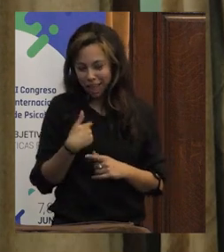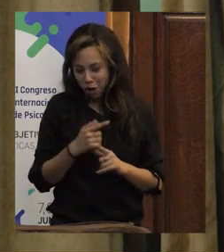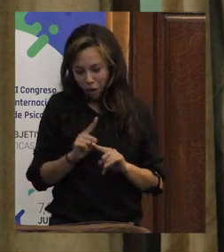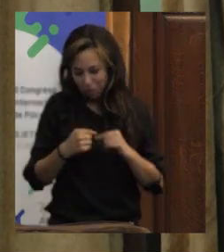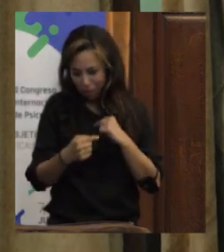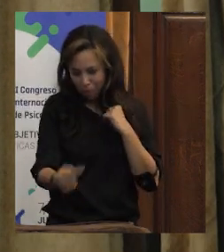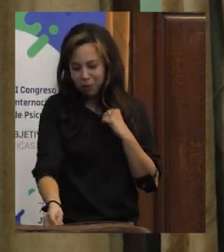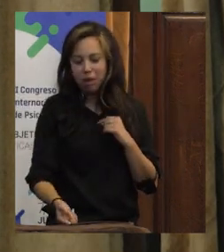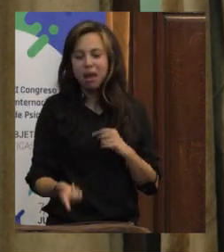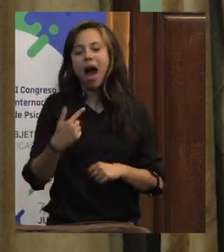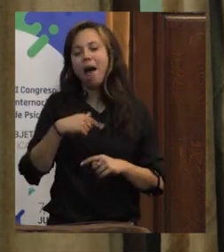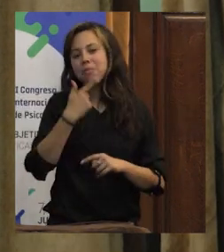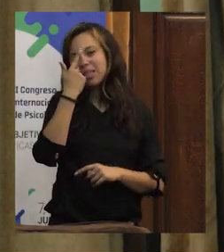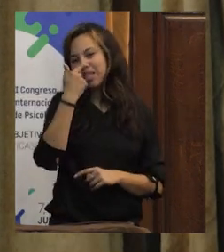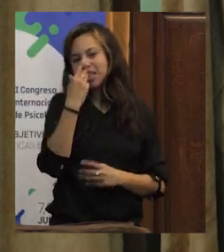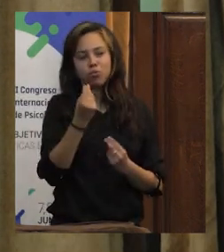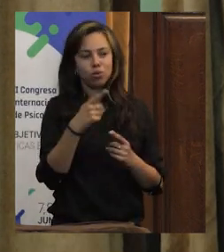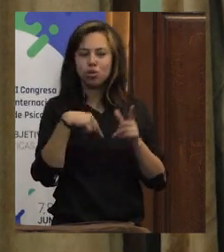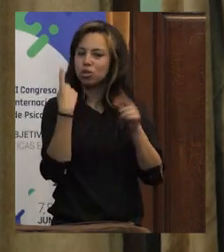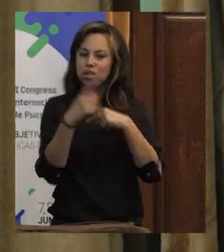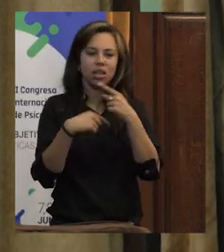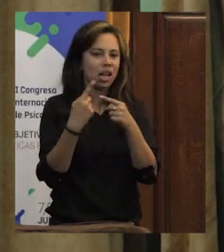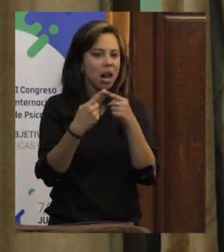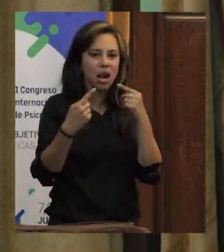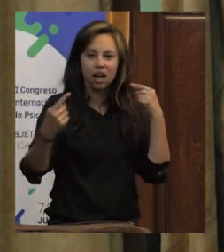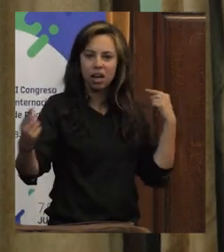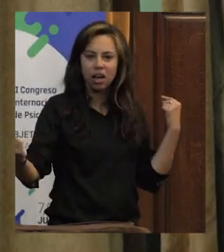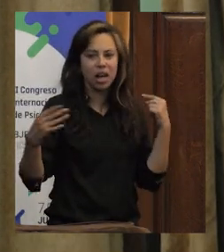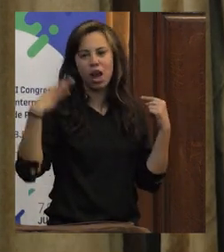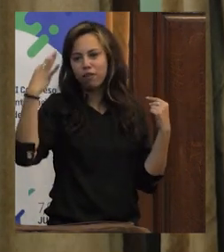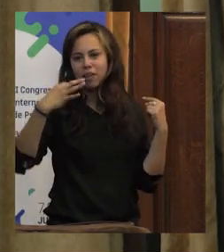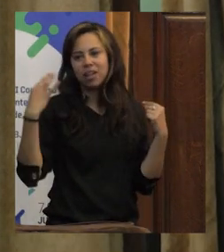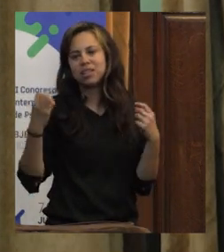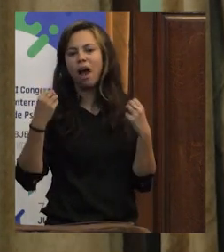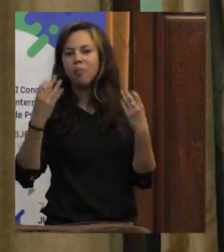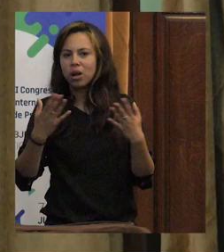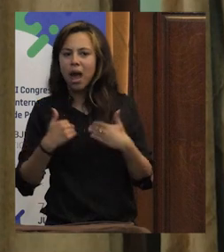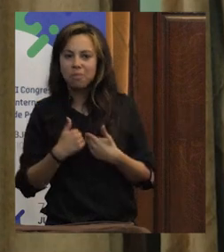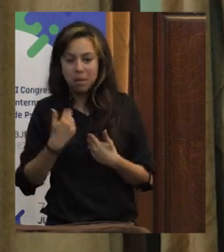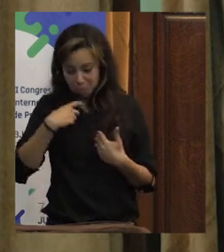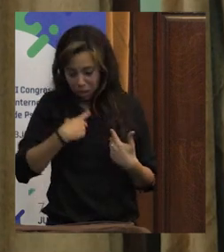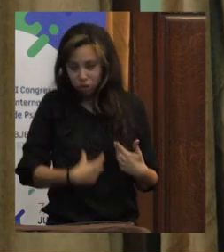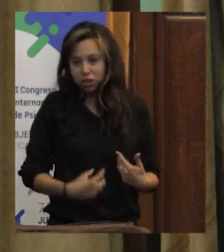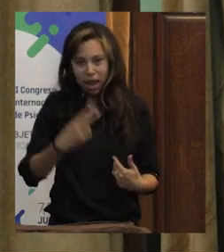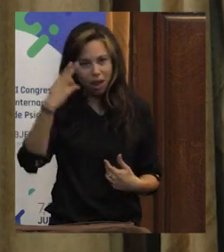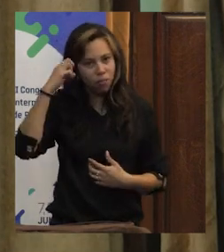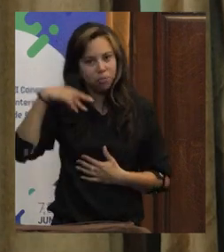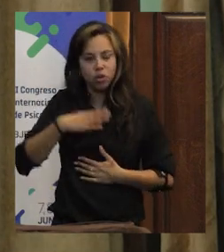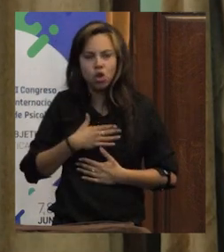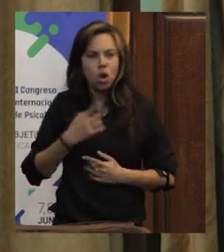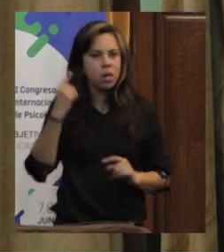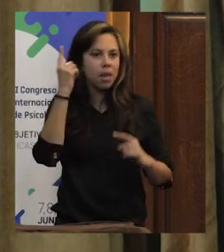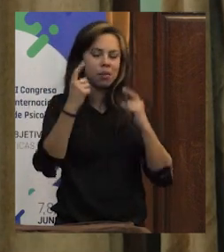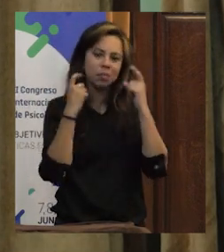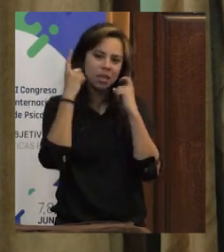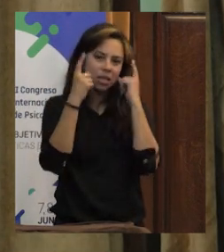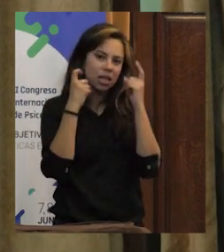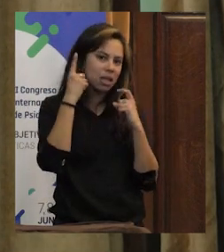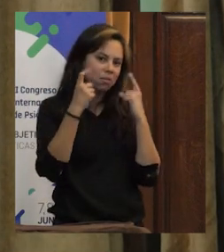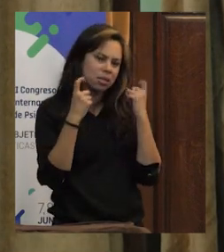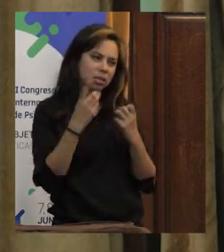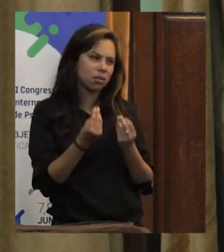sé, qué les parece, pero me parece que a mí personalmente me ha dejado muchas cosas para pensar, ¿no? Una cantidad